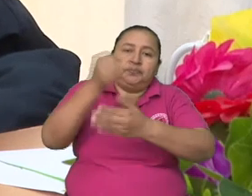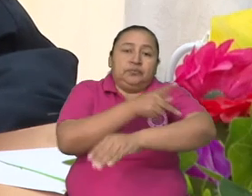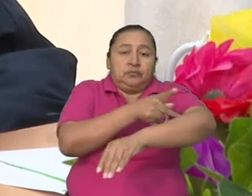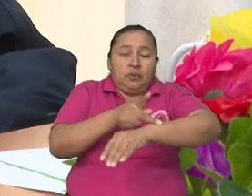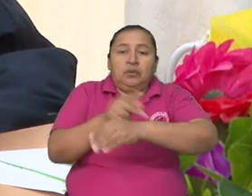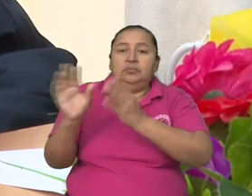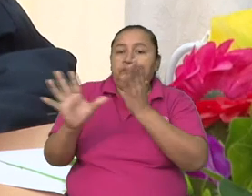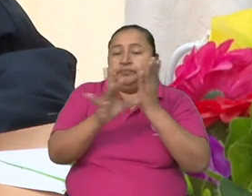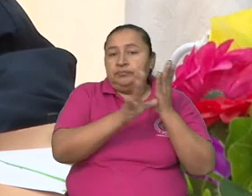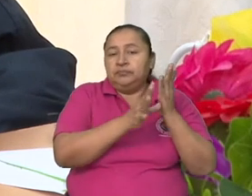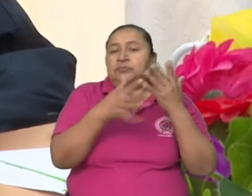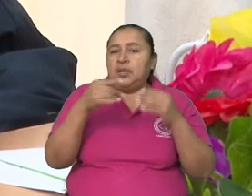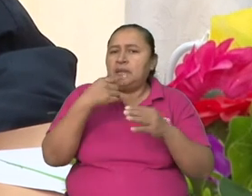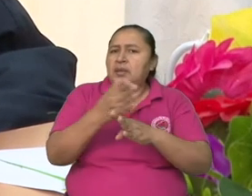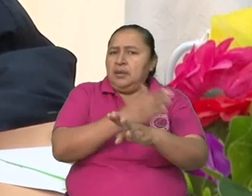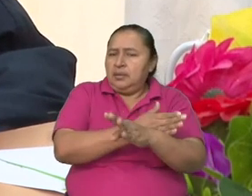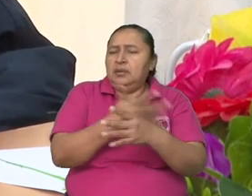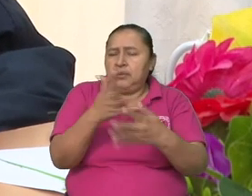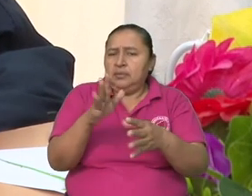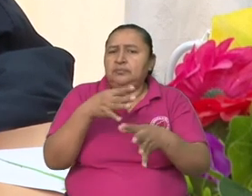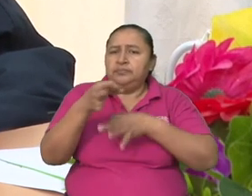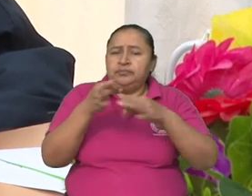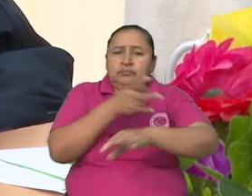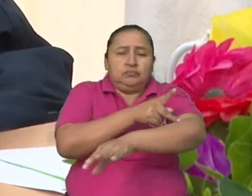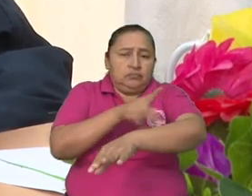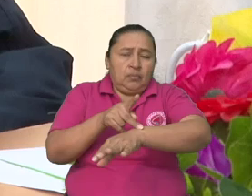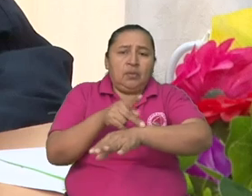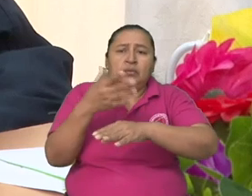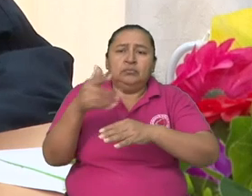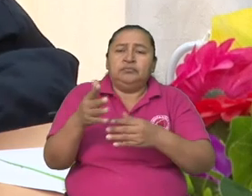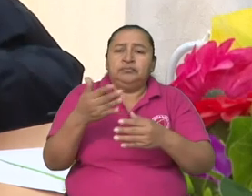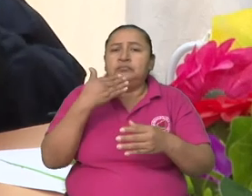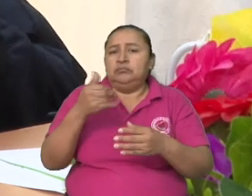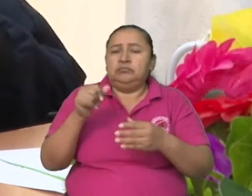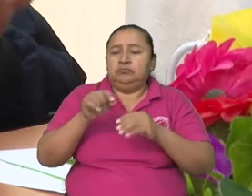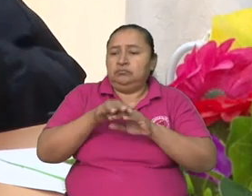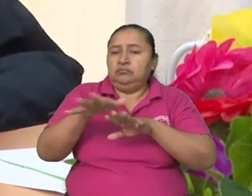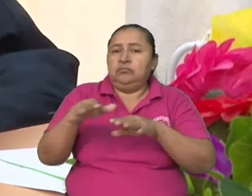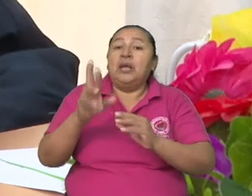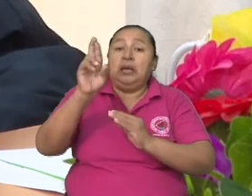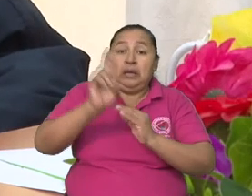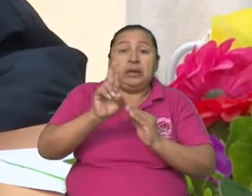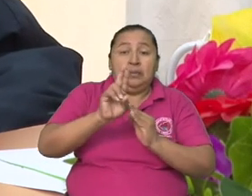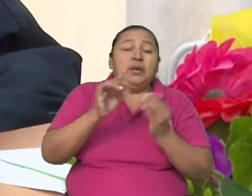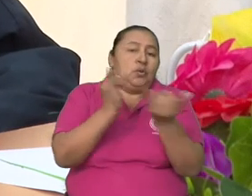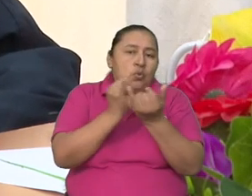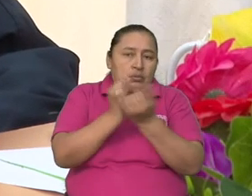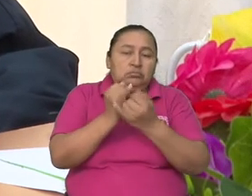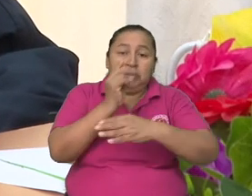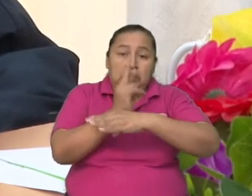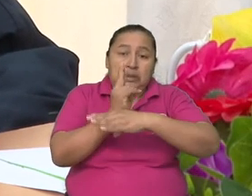Sur, porque ya te lo mencioné, el puerto de Rama, vamos a mejorar ahí